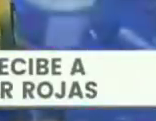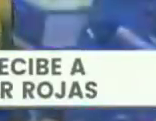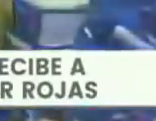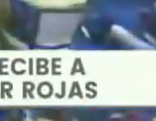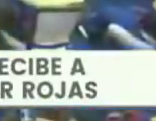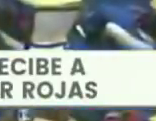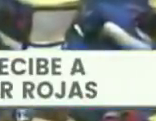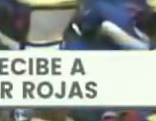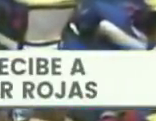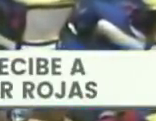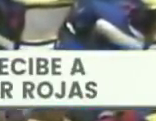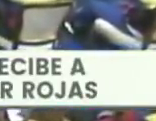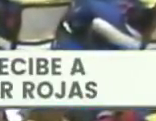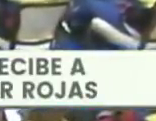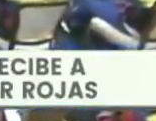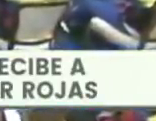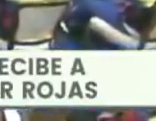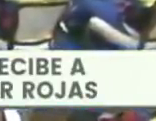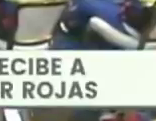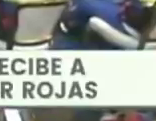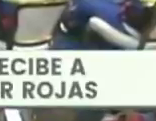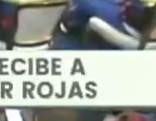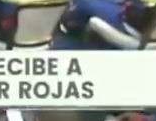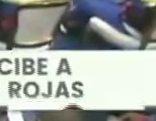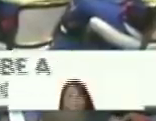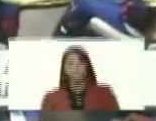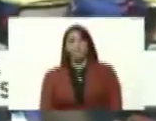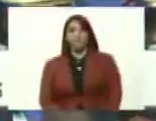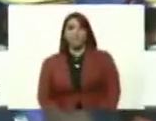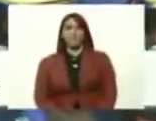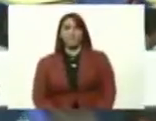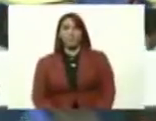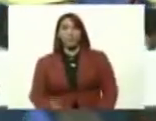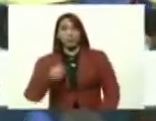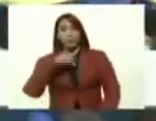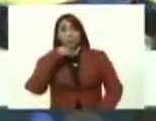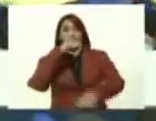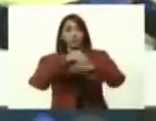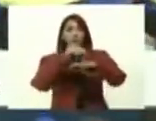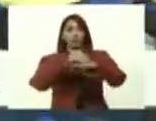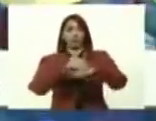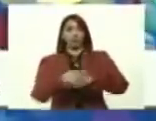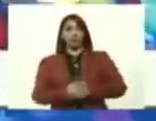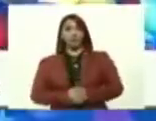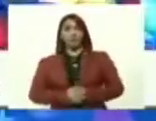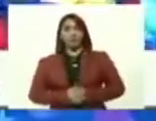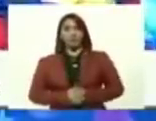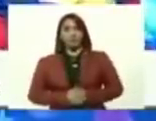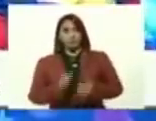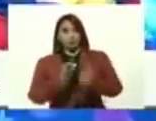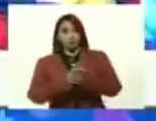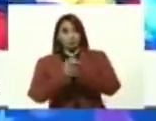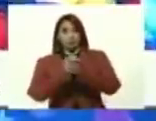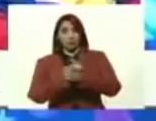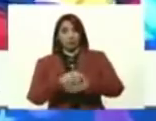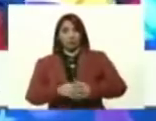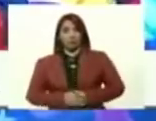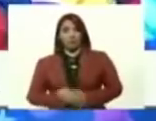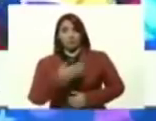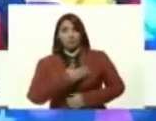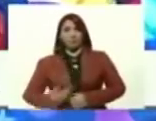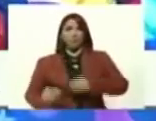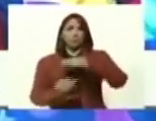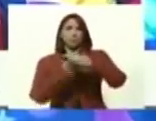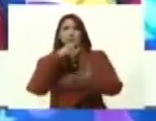pedí, Yulimar, Julio, Keidomar, ¿no?, compañero, presidente del